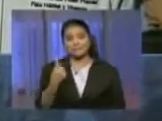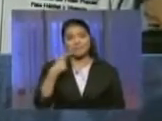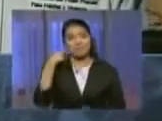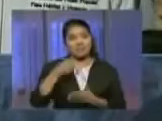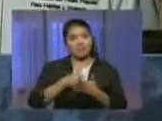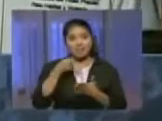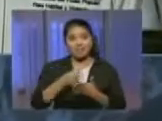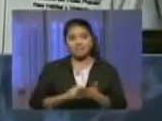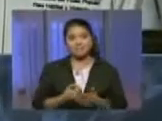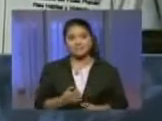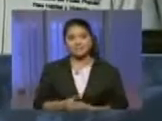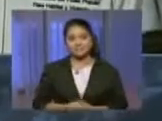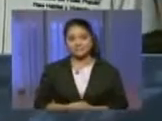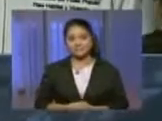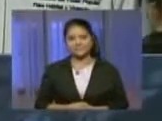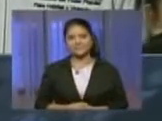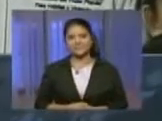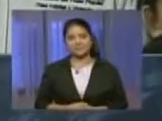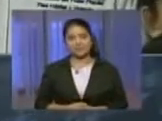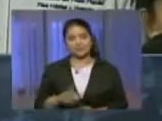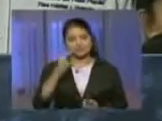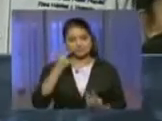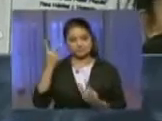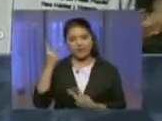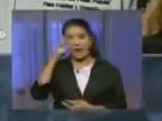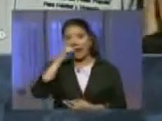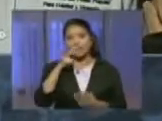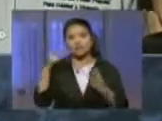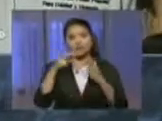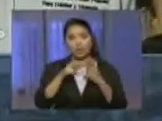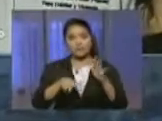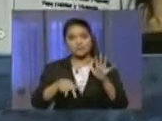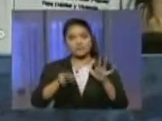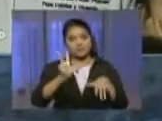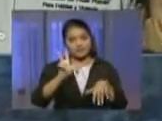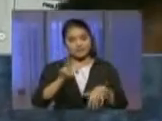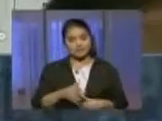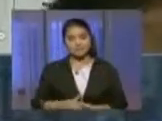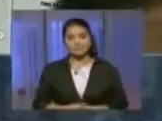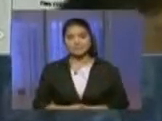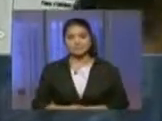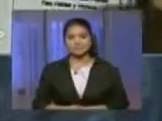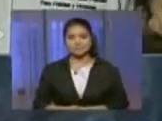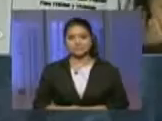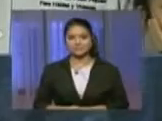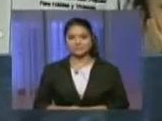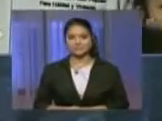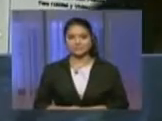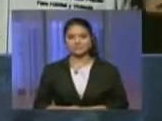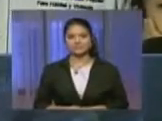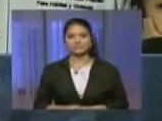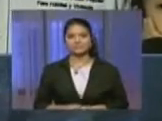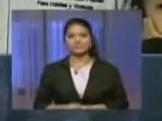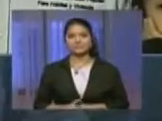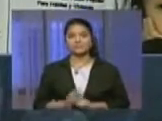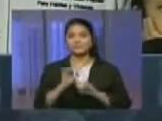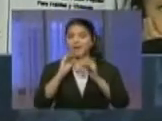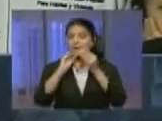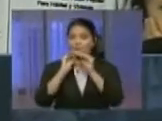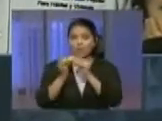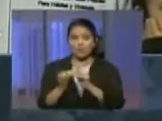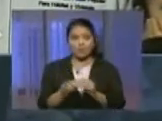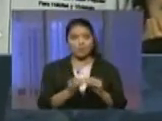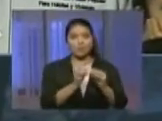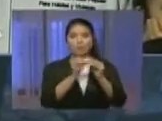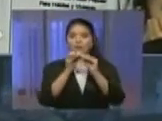de fce Combat fíjense ustedes el año 2013 logramos rehabilitar